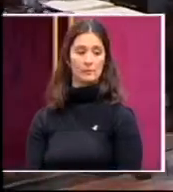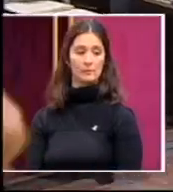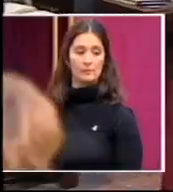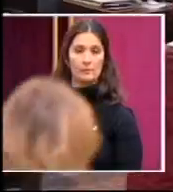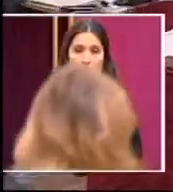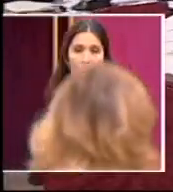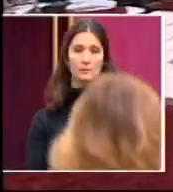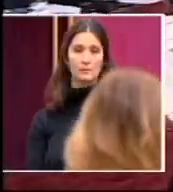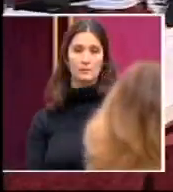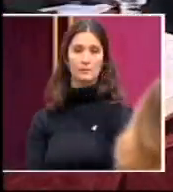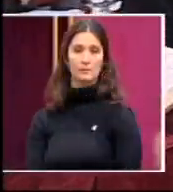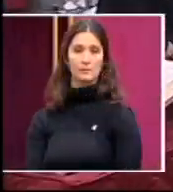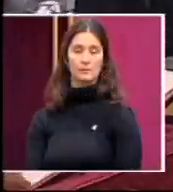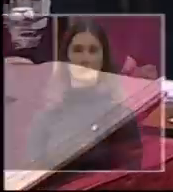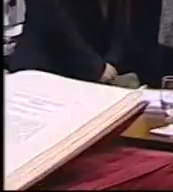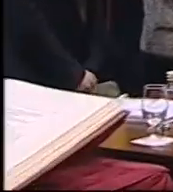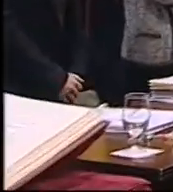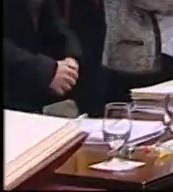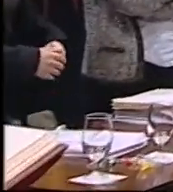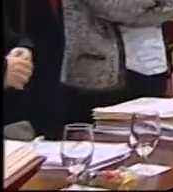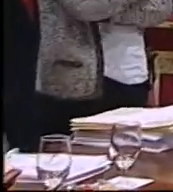Su atributo.